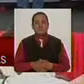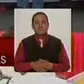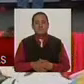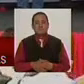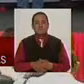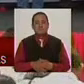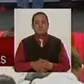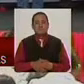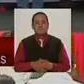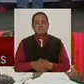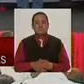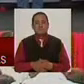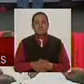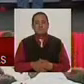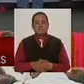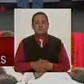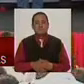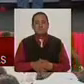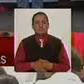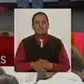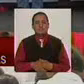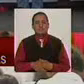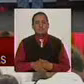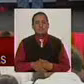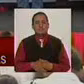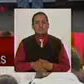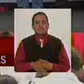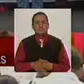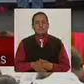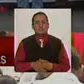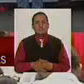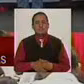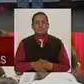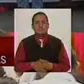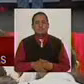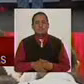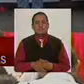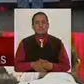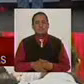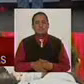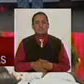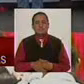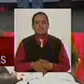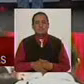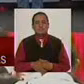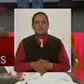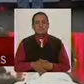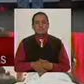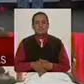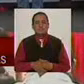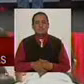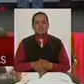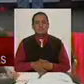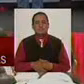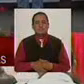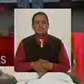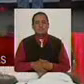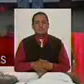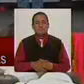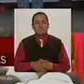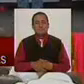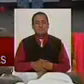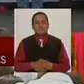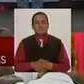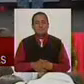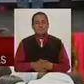Wahuke Gambimari, Wahuke Papion Mundos Mayari, Wahuke Tikis, y Ma Estado Tabanunu Yemon Mas